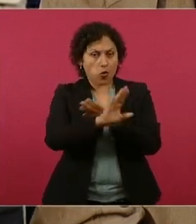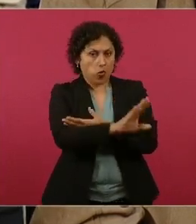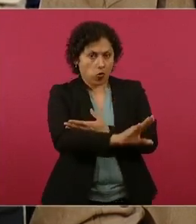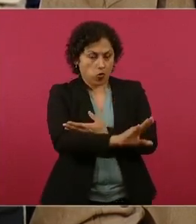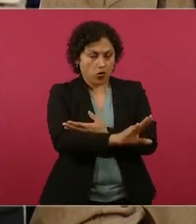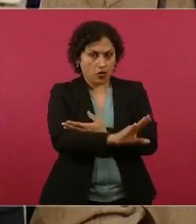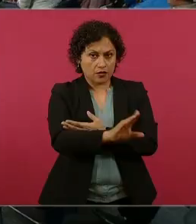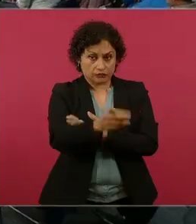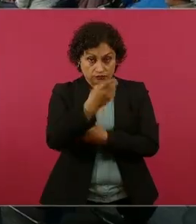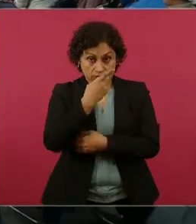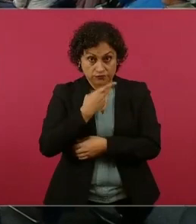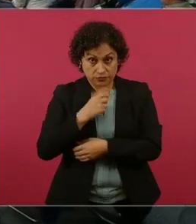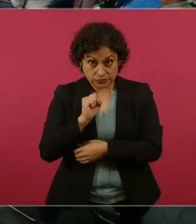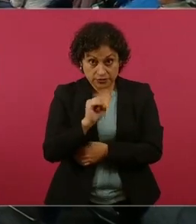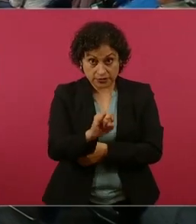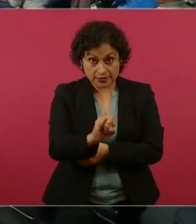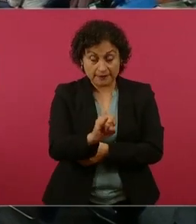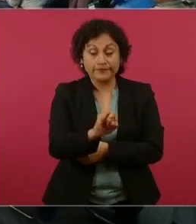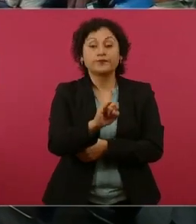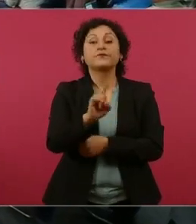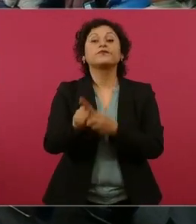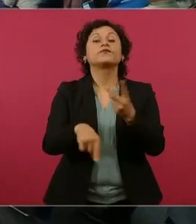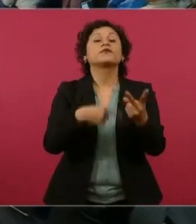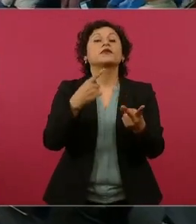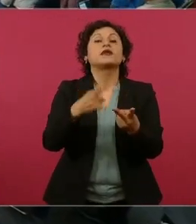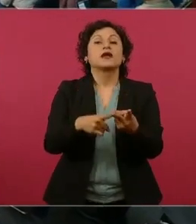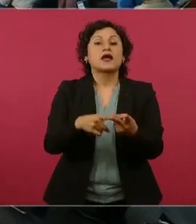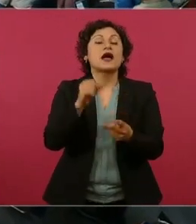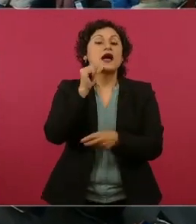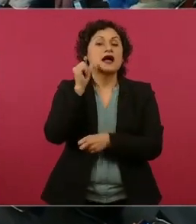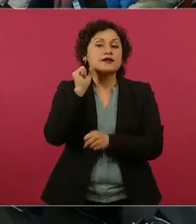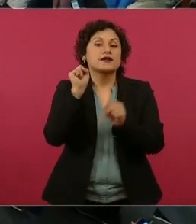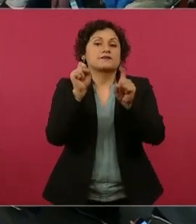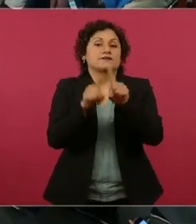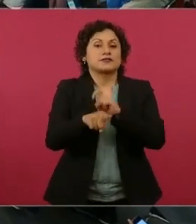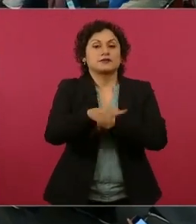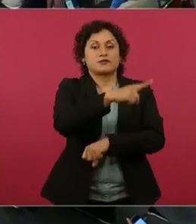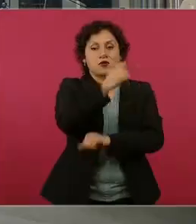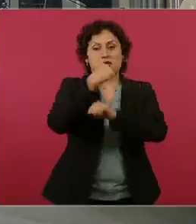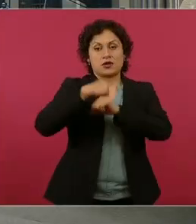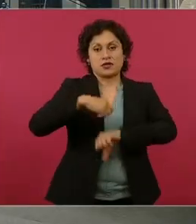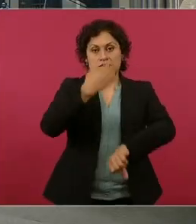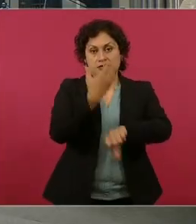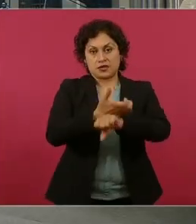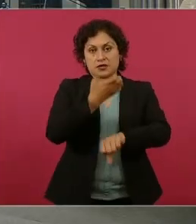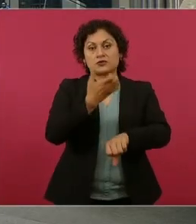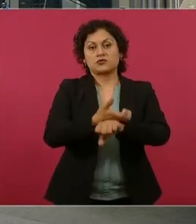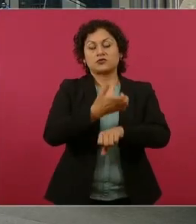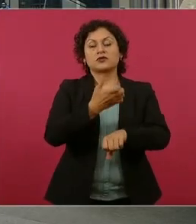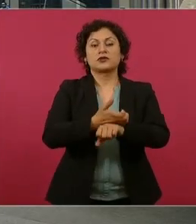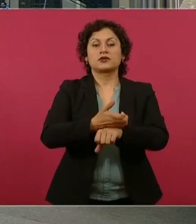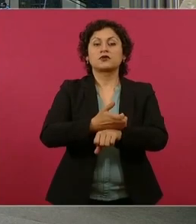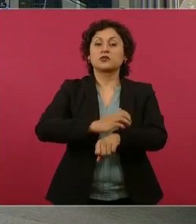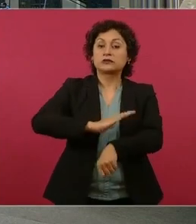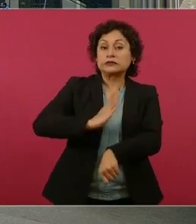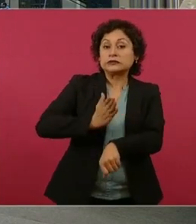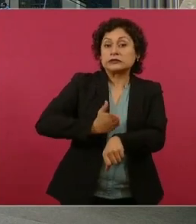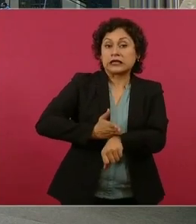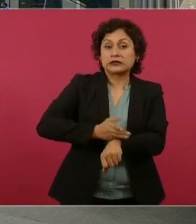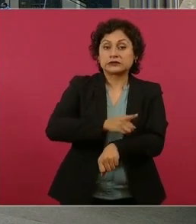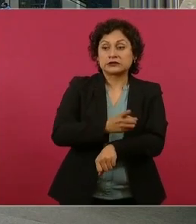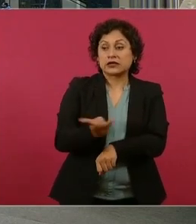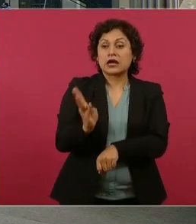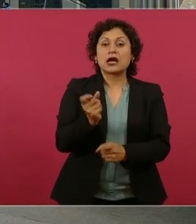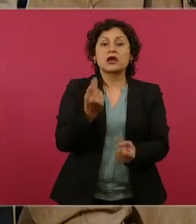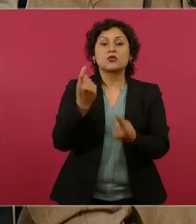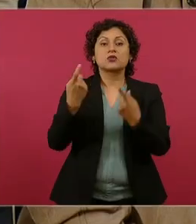se confirma, y además justo ayer el Departamento de Estado de Estados Unidos había sancionado a unos ciudadanos mexicanos